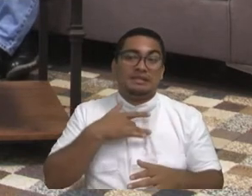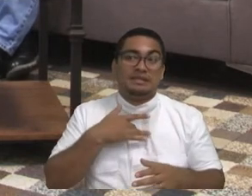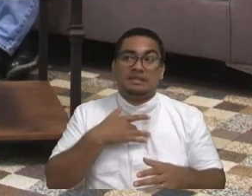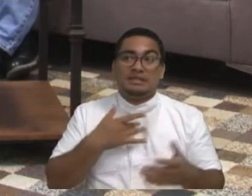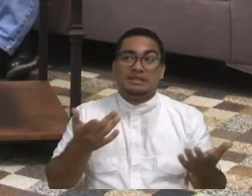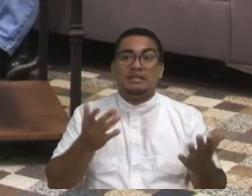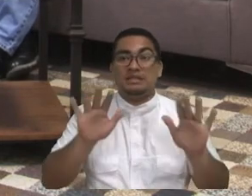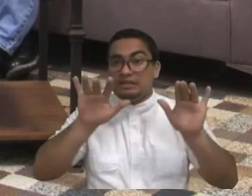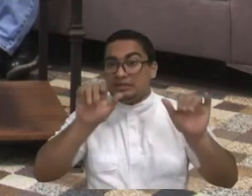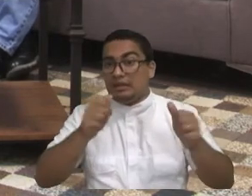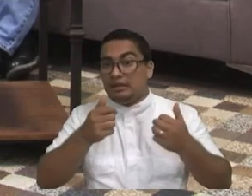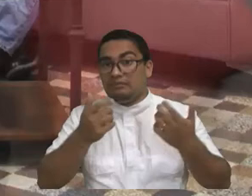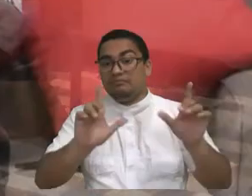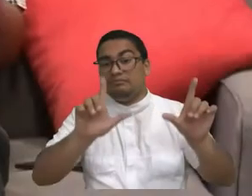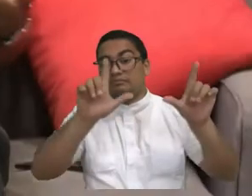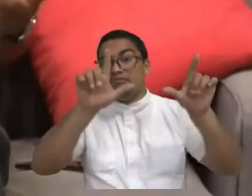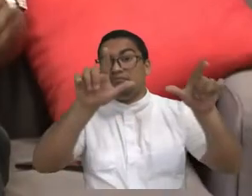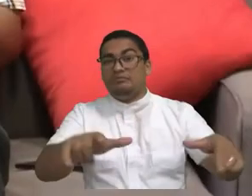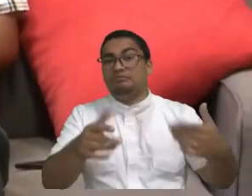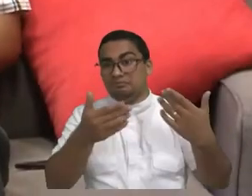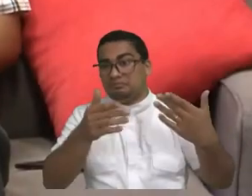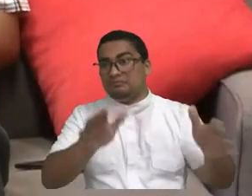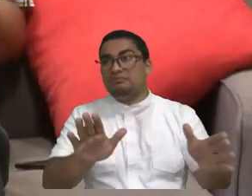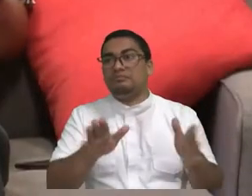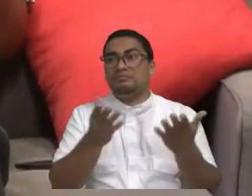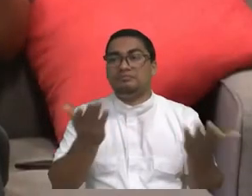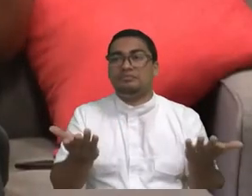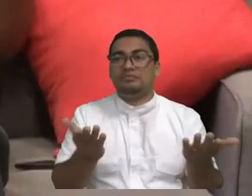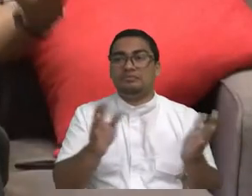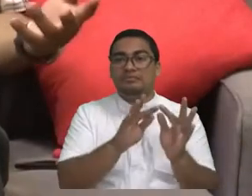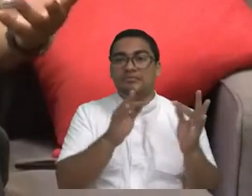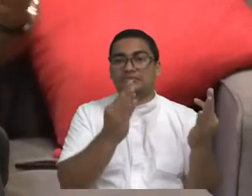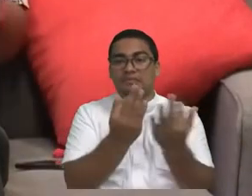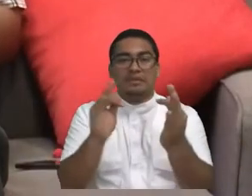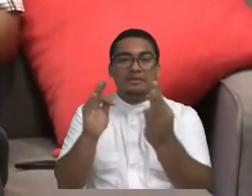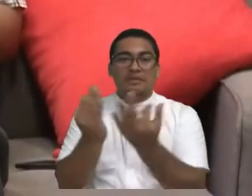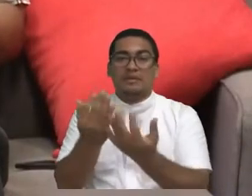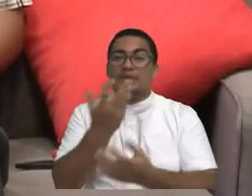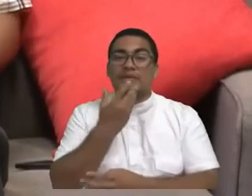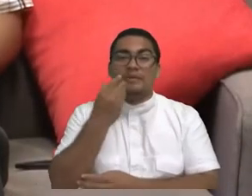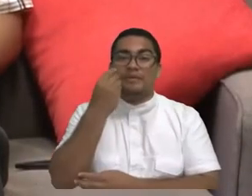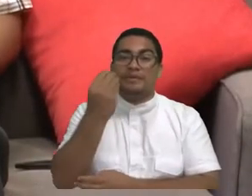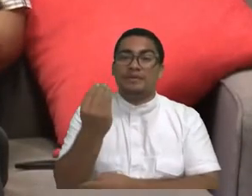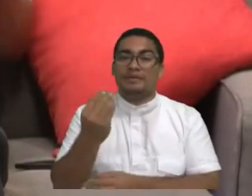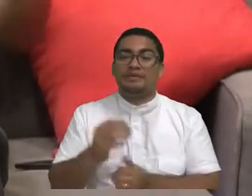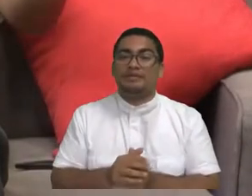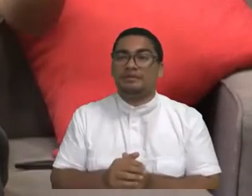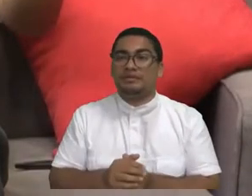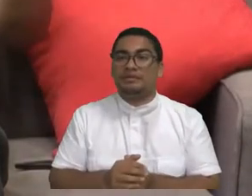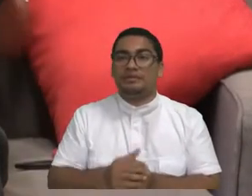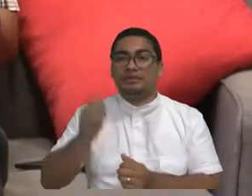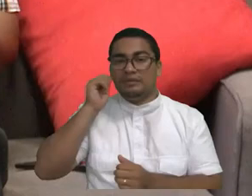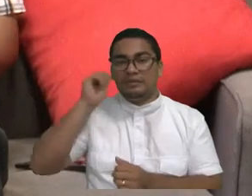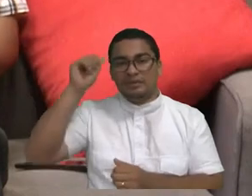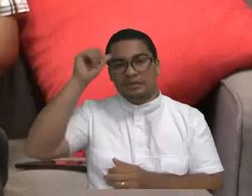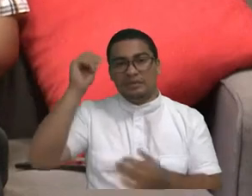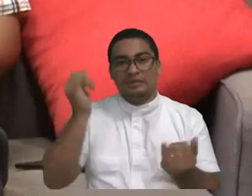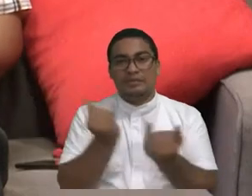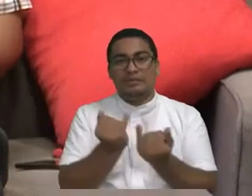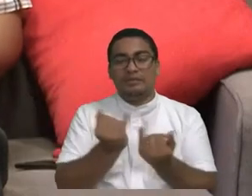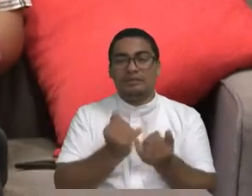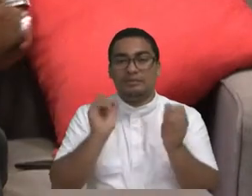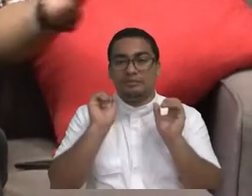están abiertas las matrículas están los espacios para que la familia para que los jóvenes para que pues nuestros adultos también puedan acceder